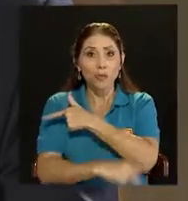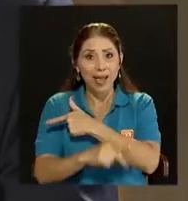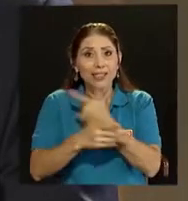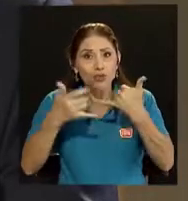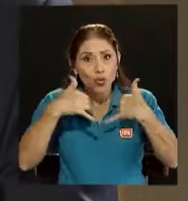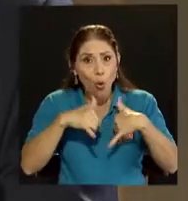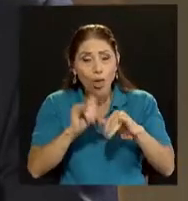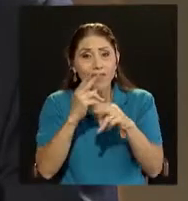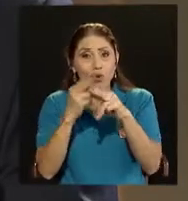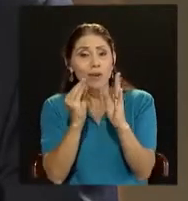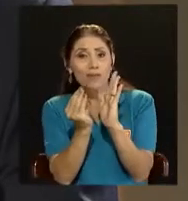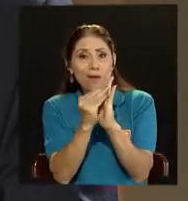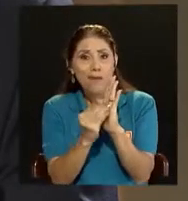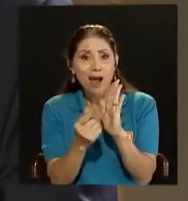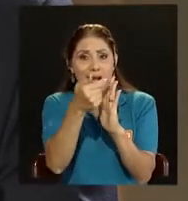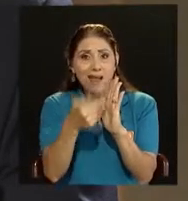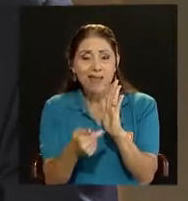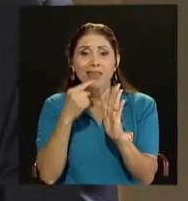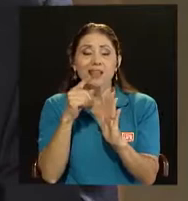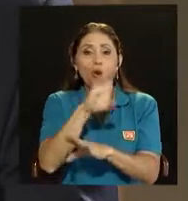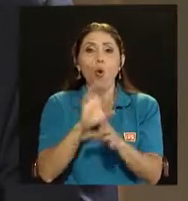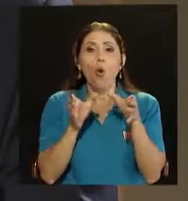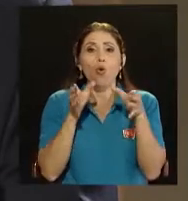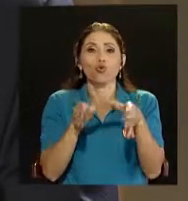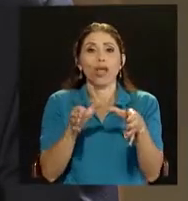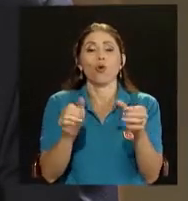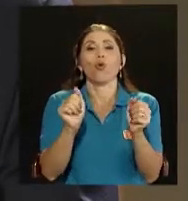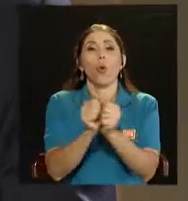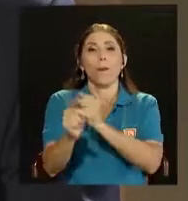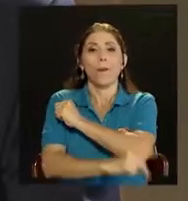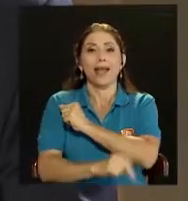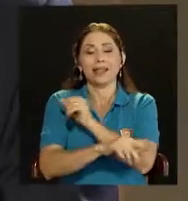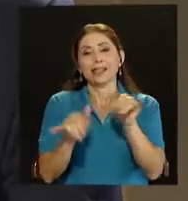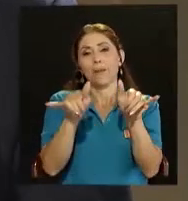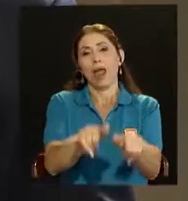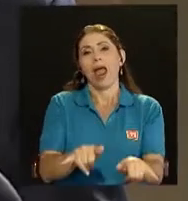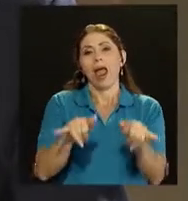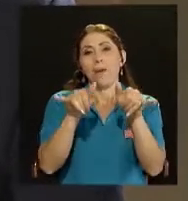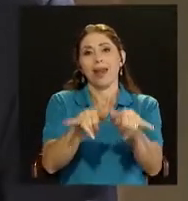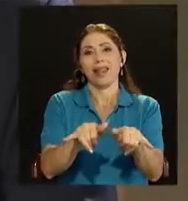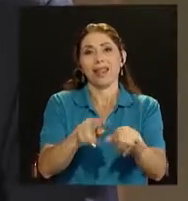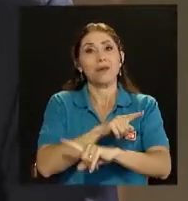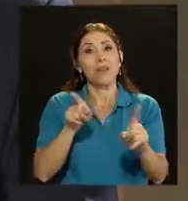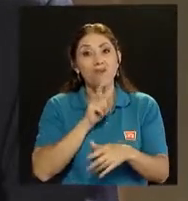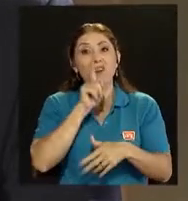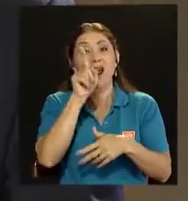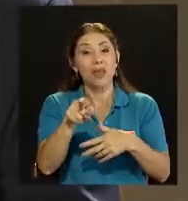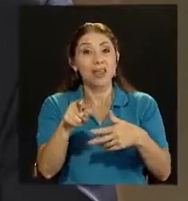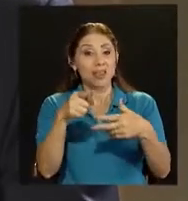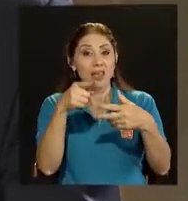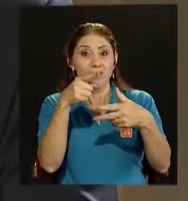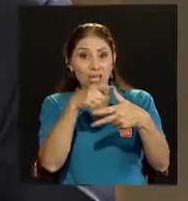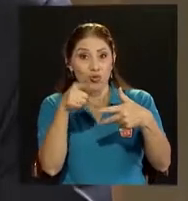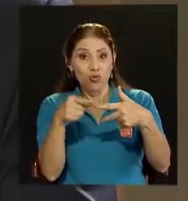de Países Permanentes, miembros permanentes del Consejo de Seguridad, y eso a mi entender no puede ser.